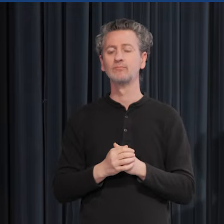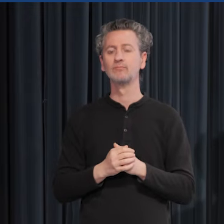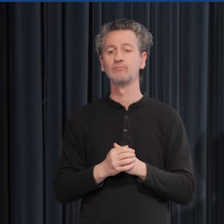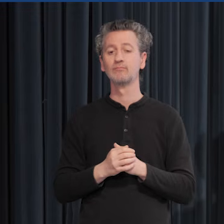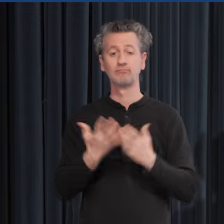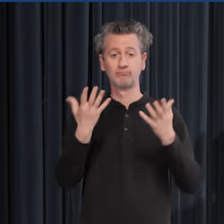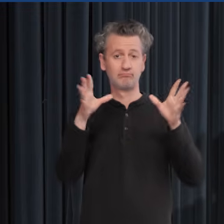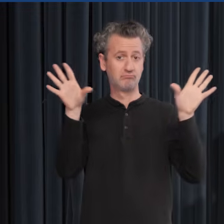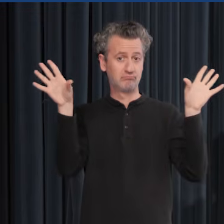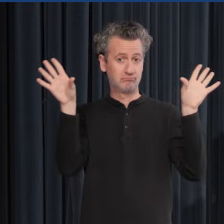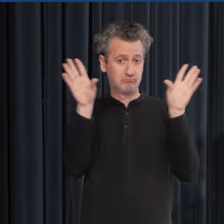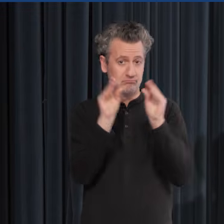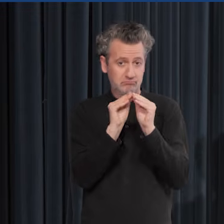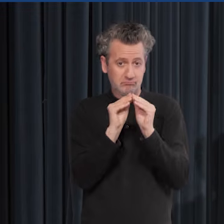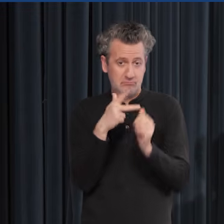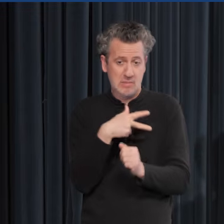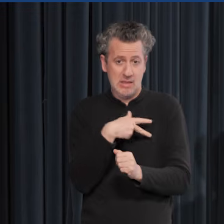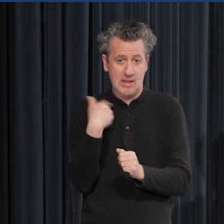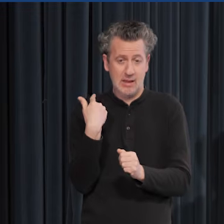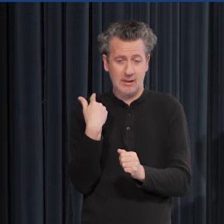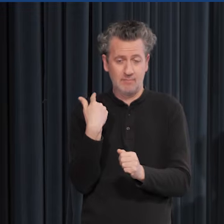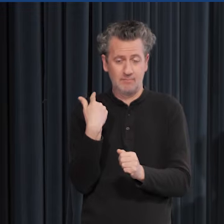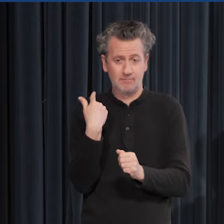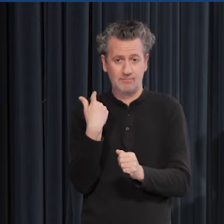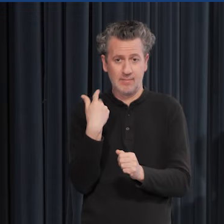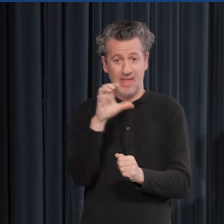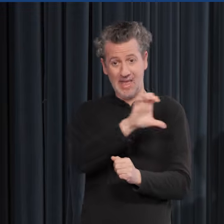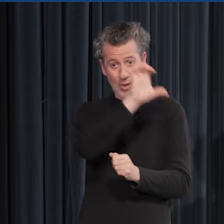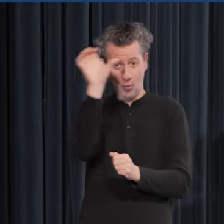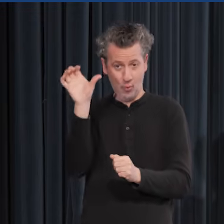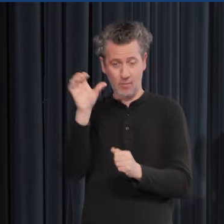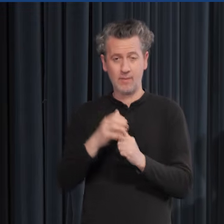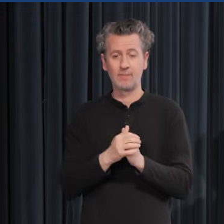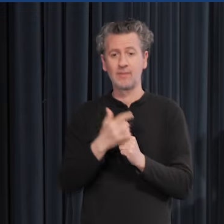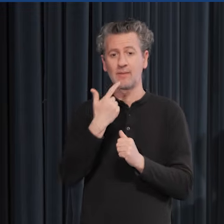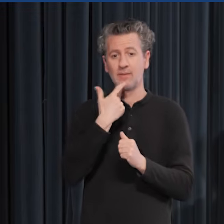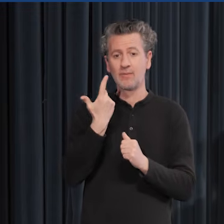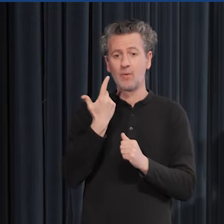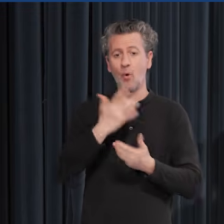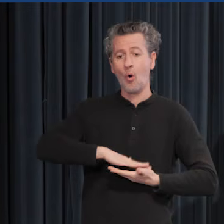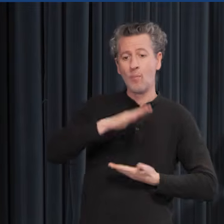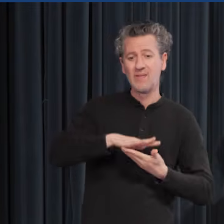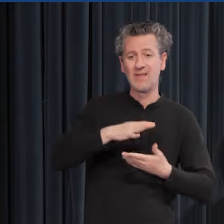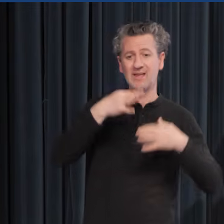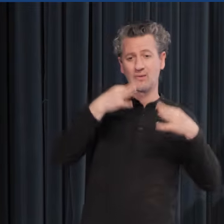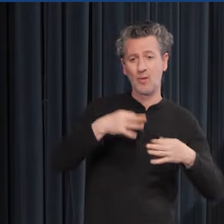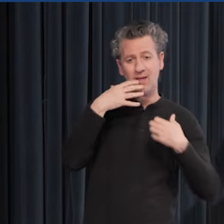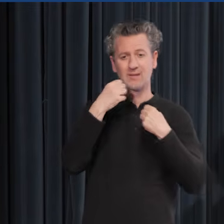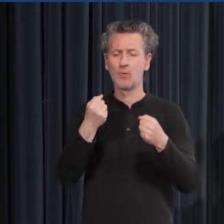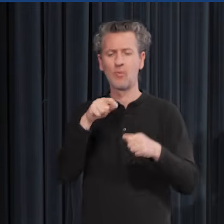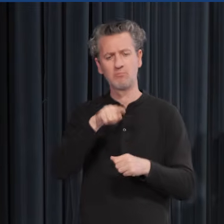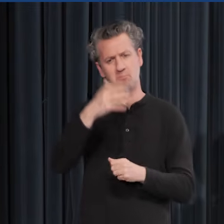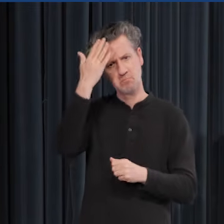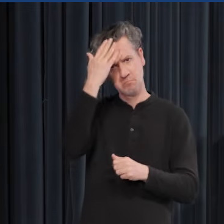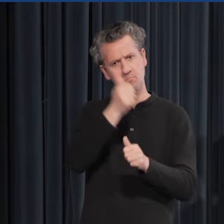Como conclusión genérica, a nivel europeo, es como que las competencias en seguridad y salud ha sido la prioritaria, es la